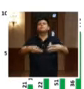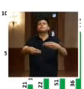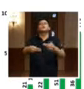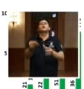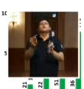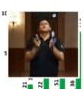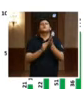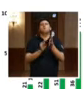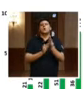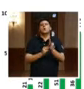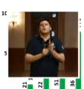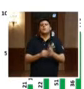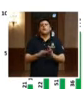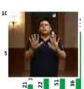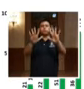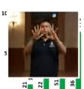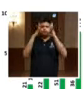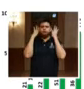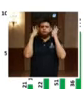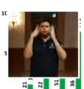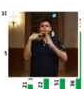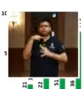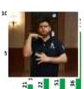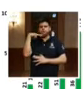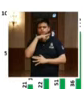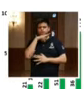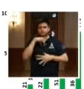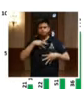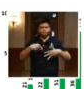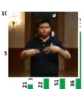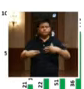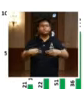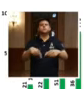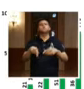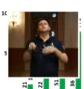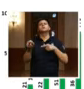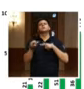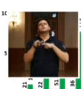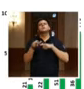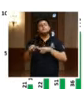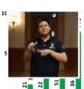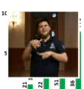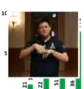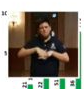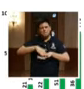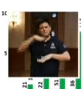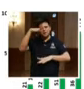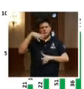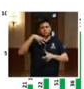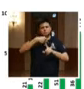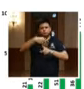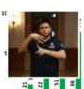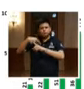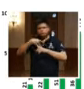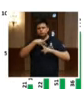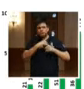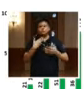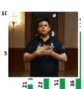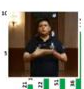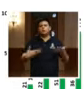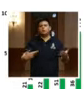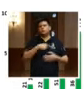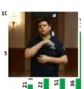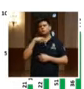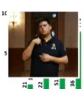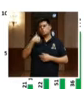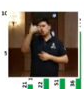es acelerada en el estado de Nuevo León. Vamos a seguir teniendo más casos, por lo tanto, debemos de estar muy